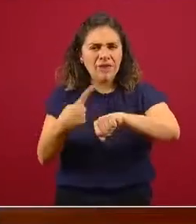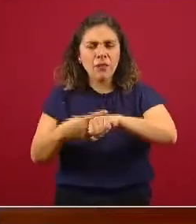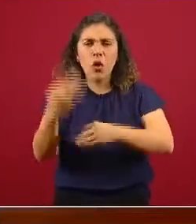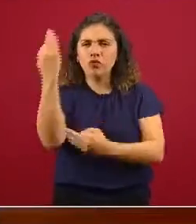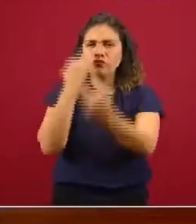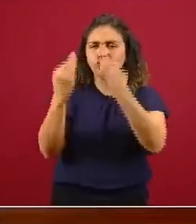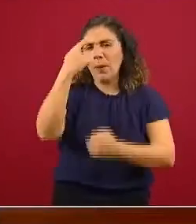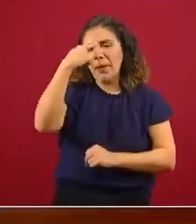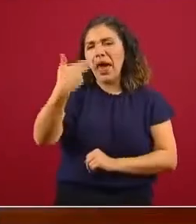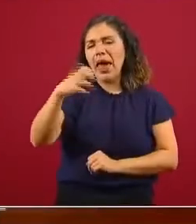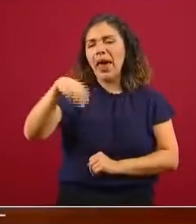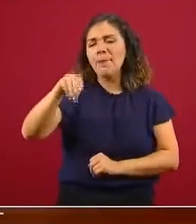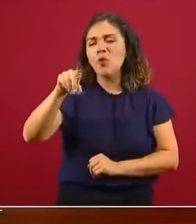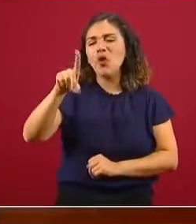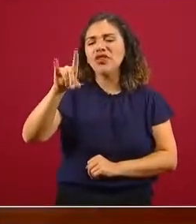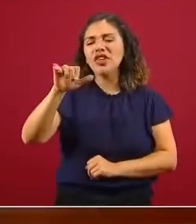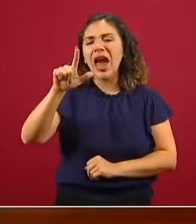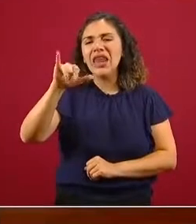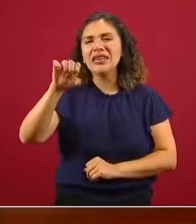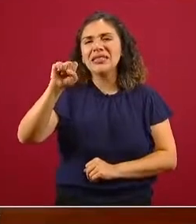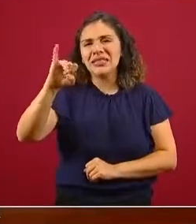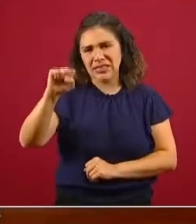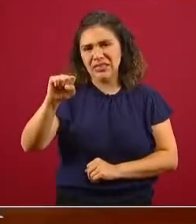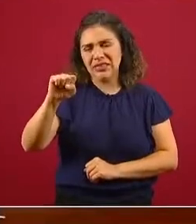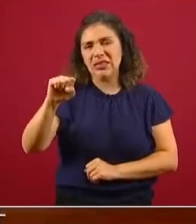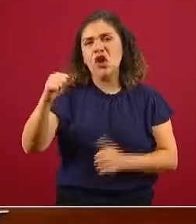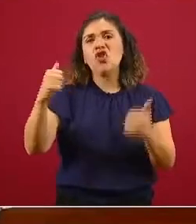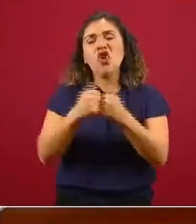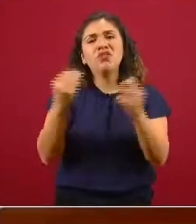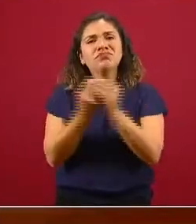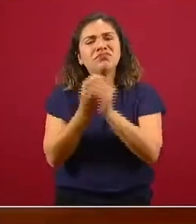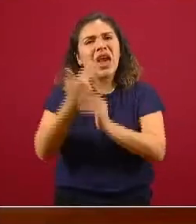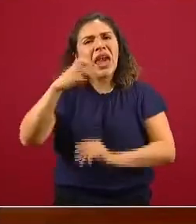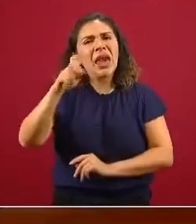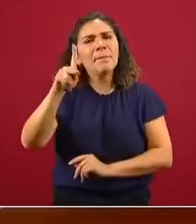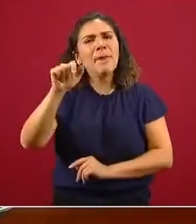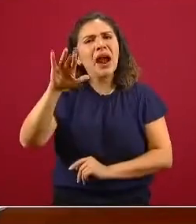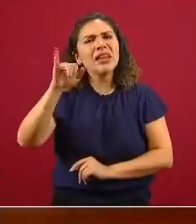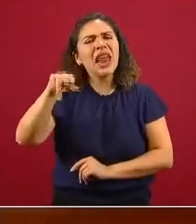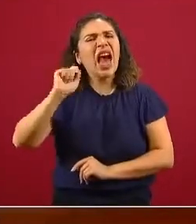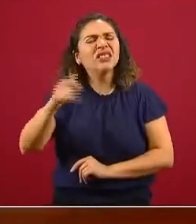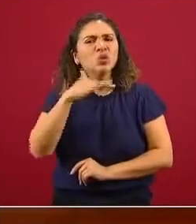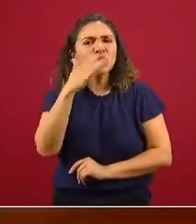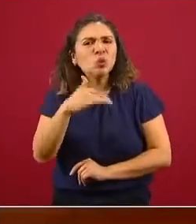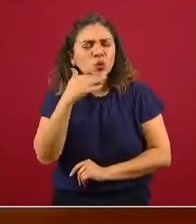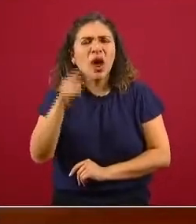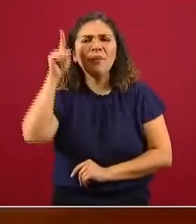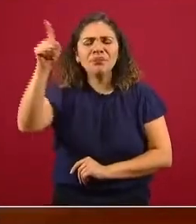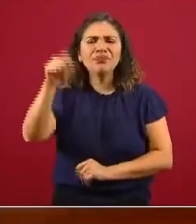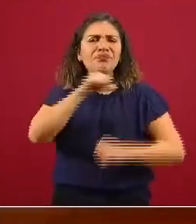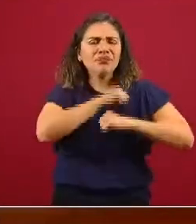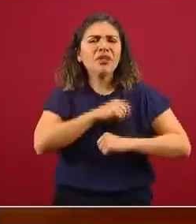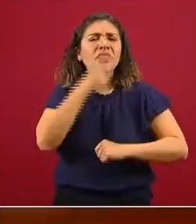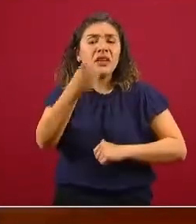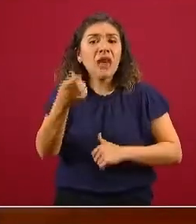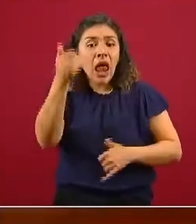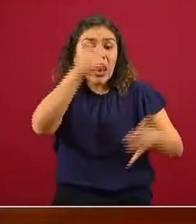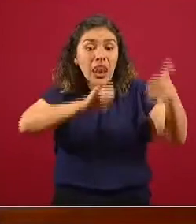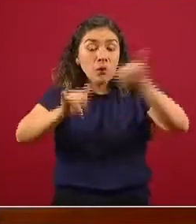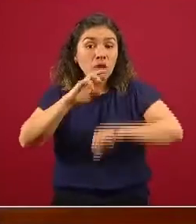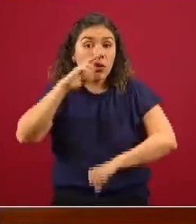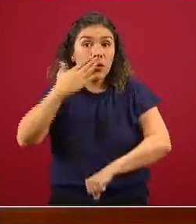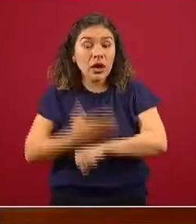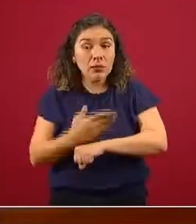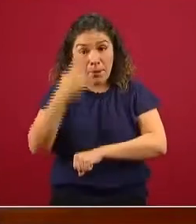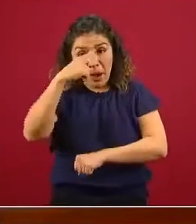tratamiento de hemodiálisis con heparina sódica contaminada, la paraestatal le informó que el laboratorio